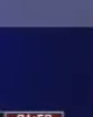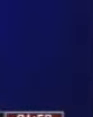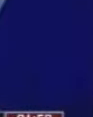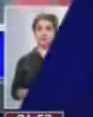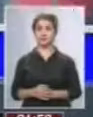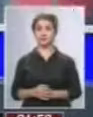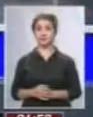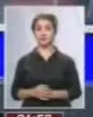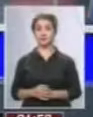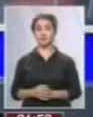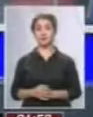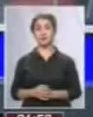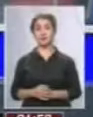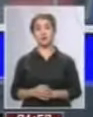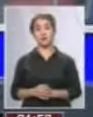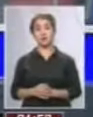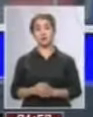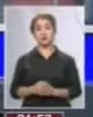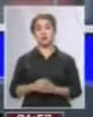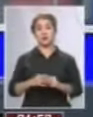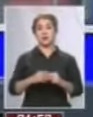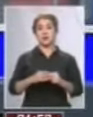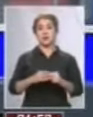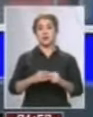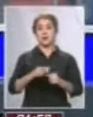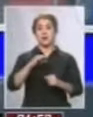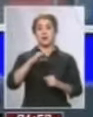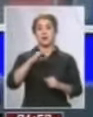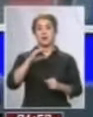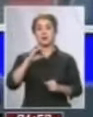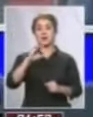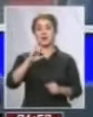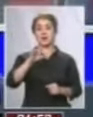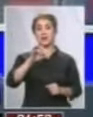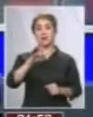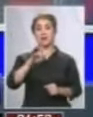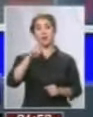Y parte de la costa del estado de California en Estados Unidos fue declarada en emergencia.